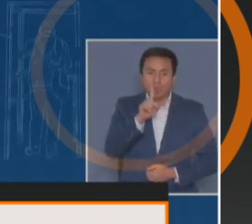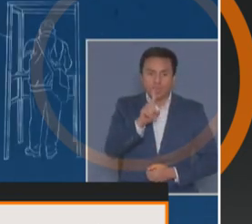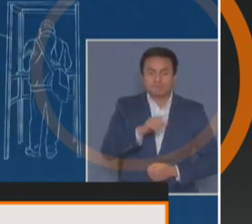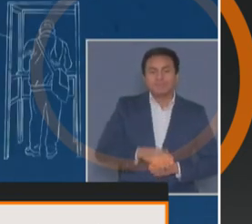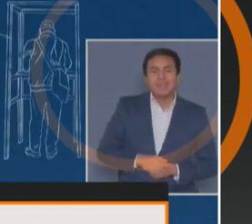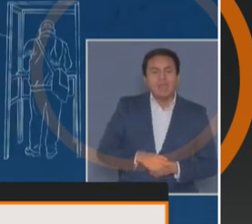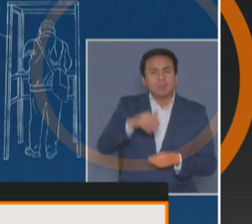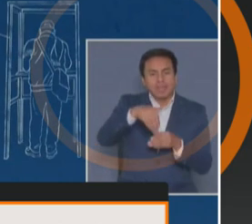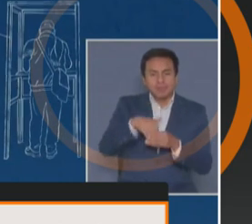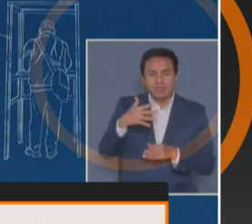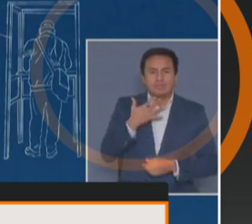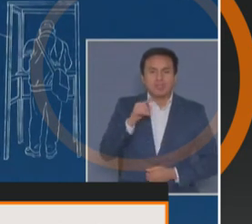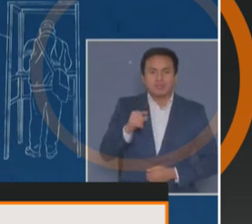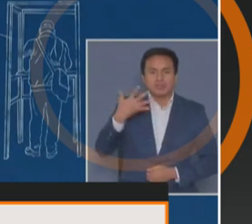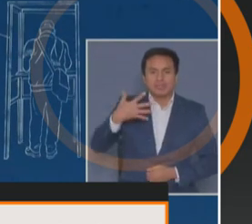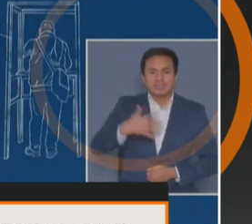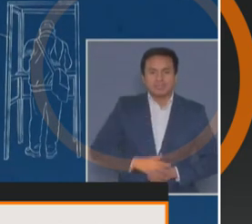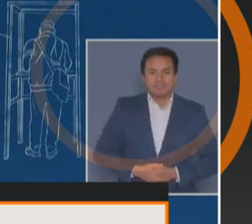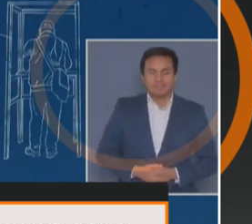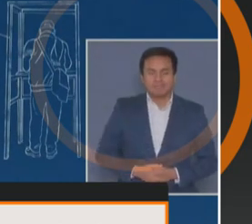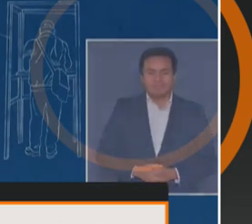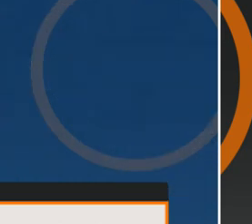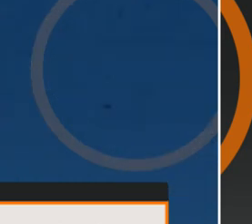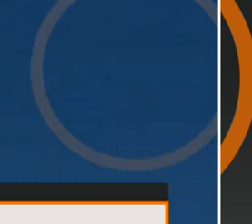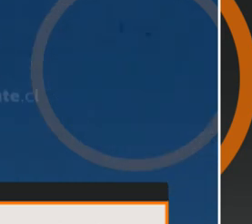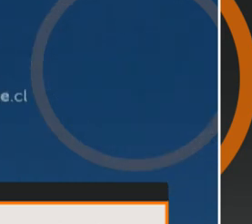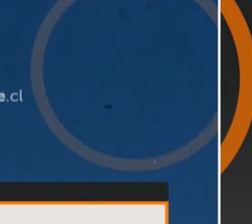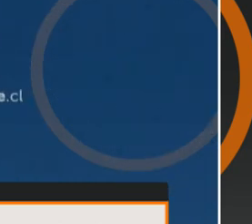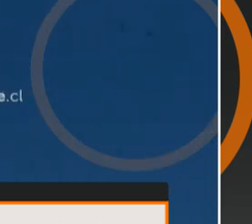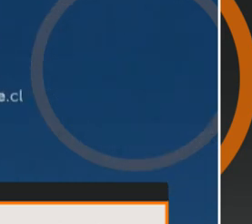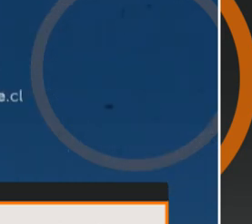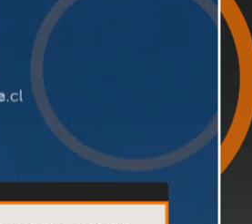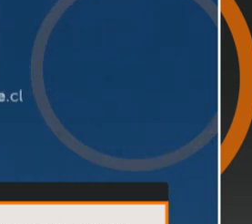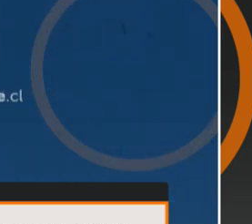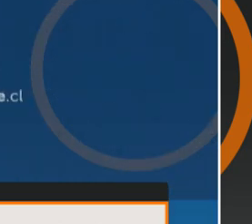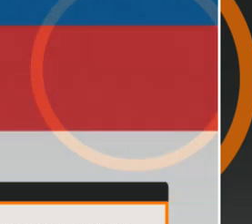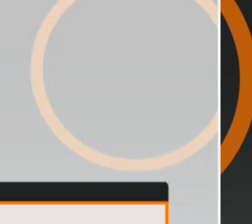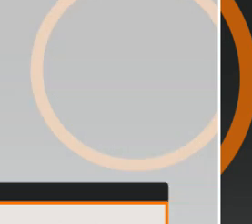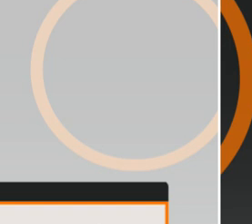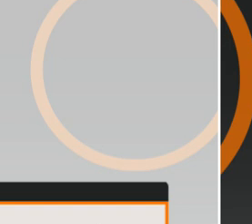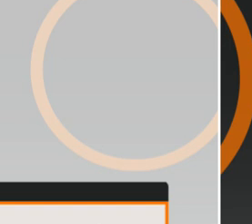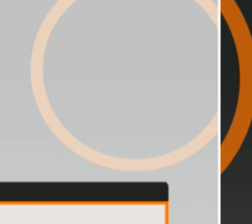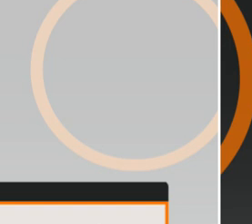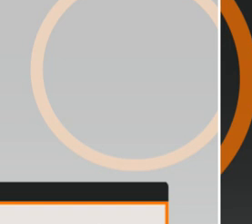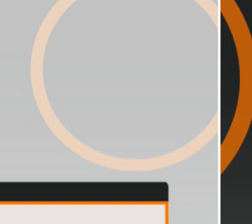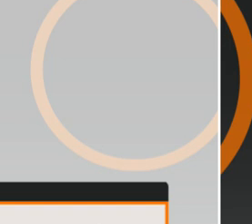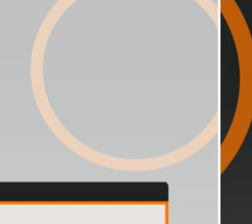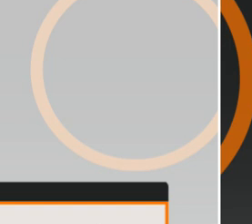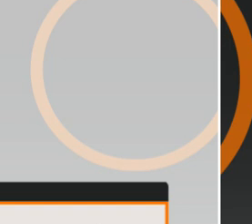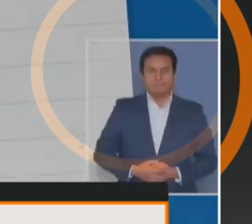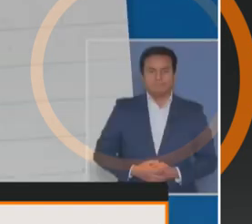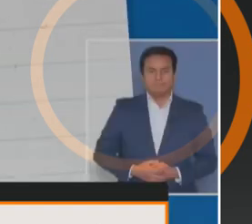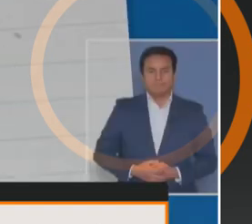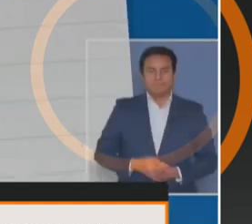octubre del 2019 millones de personas marchando en la calle y la institucionalidad